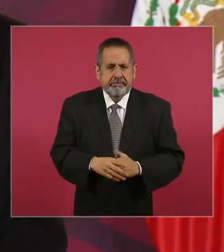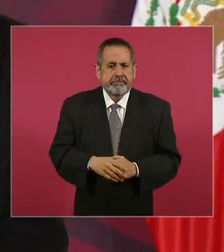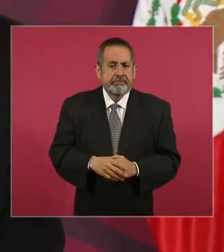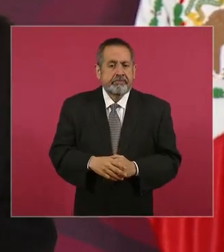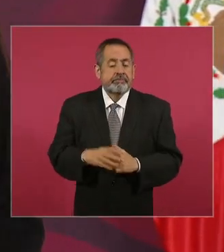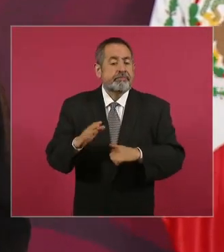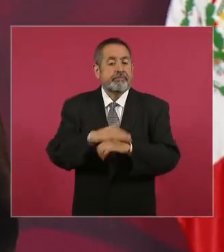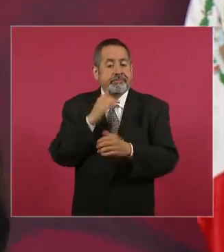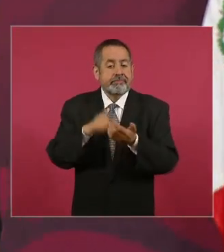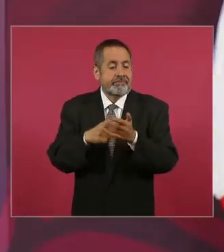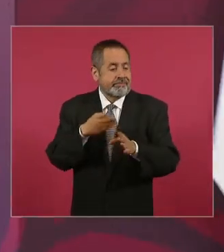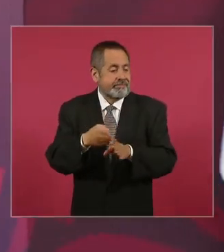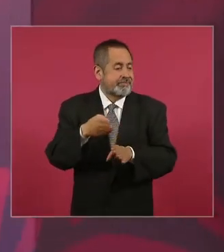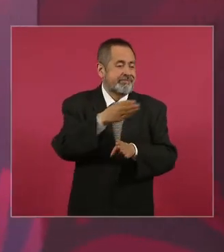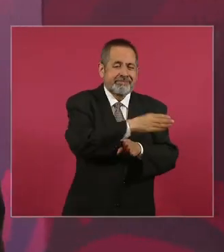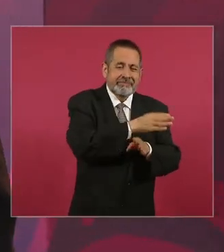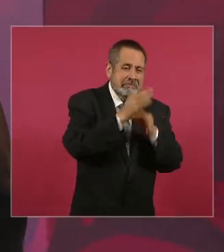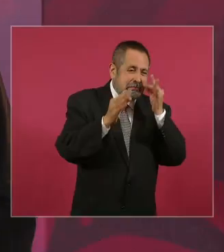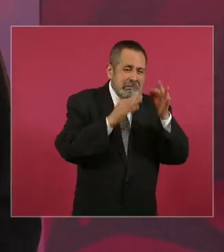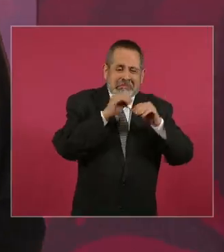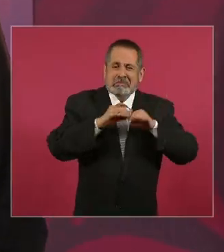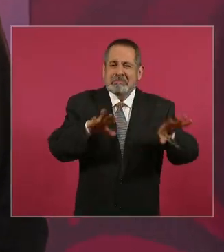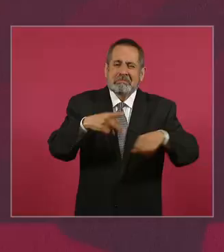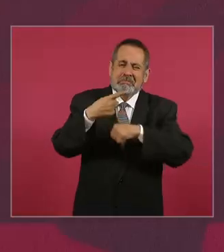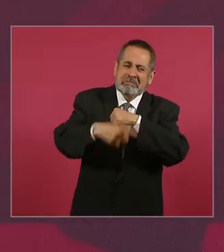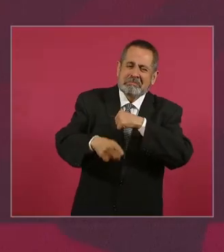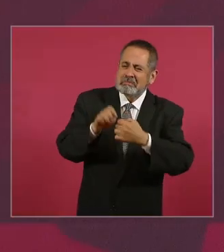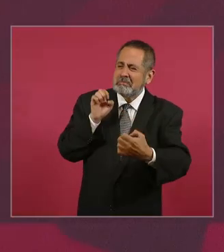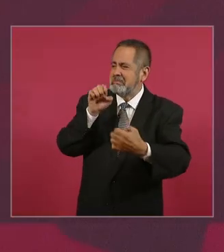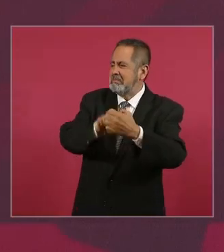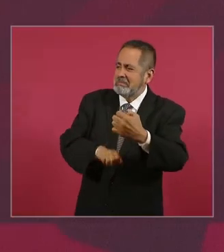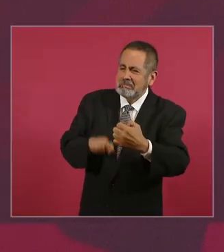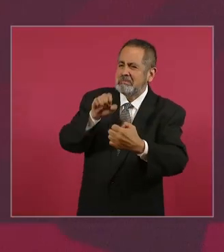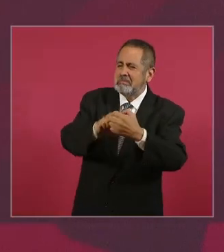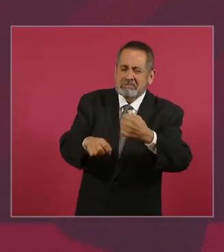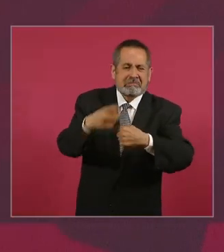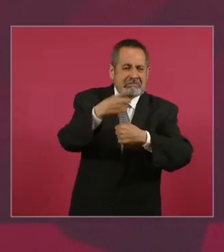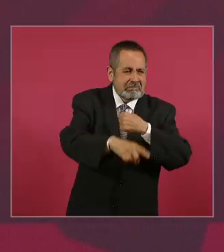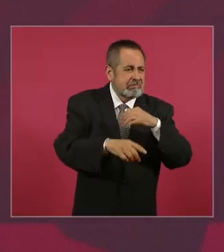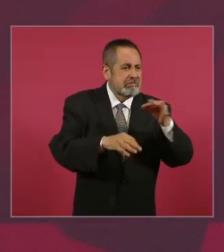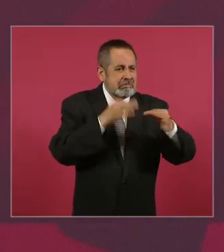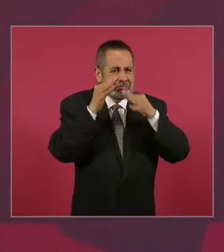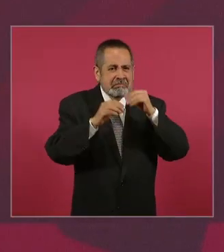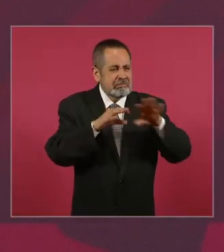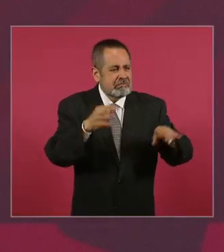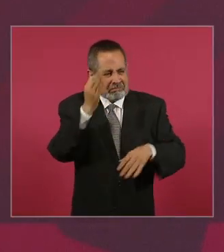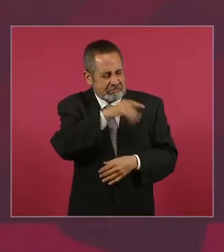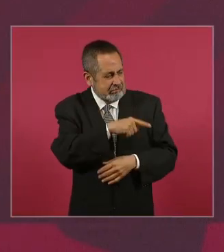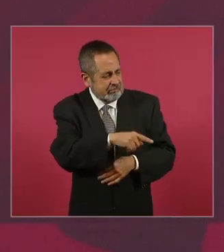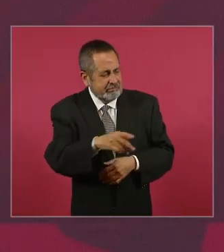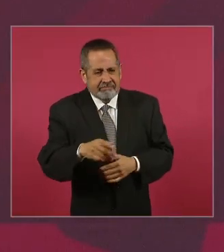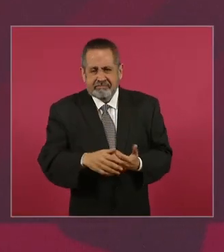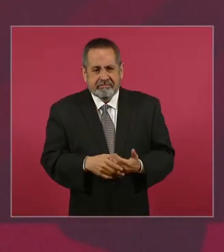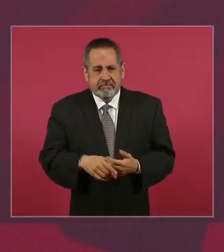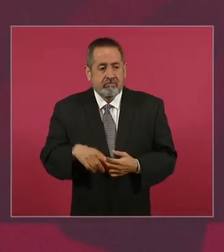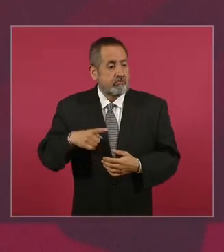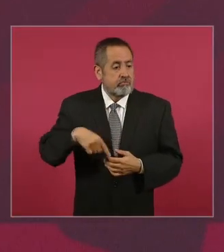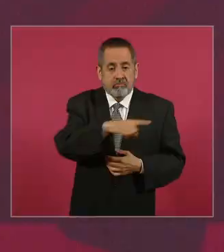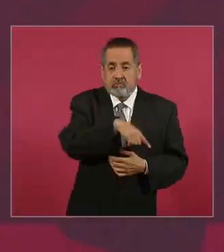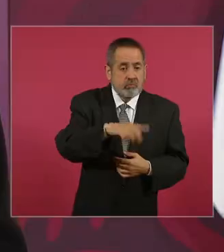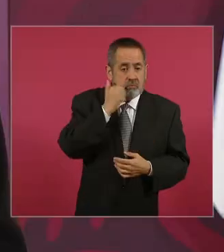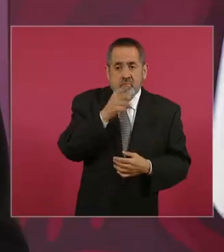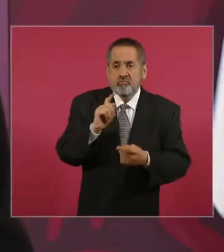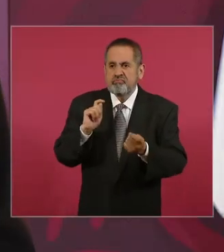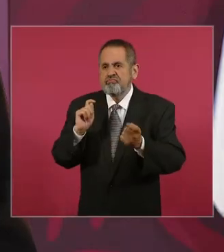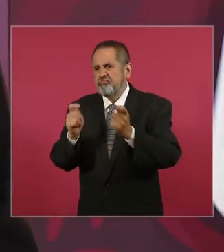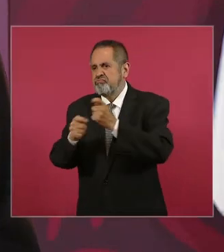hicieron mucho daño mediatizando, o sea, deteniendo la posibilidad de una transformación en